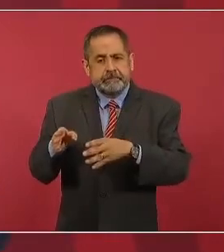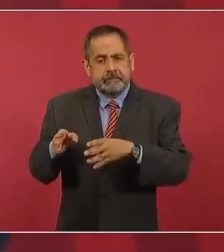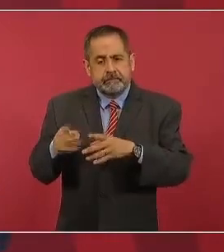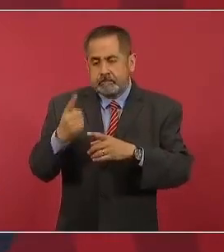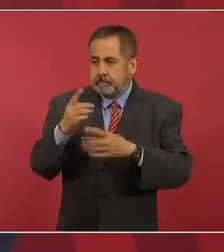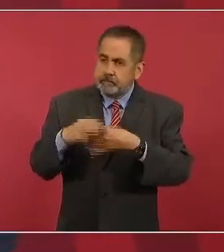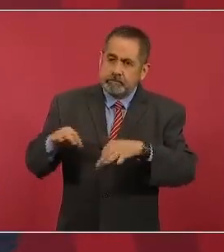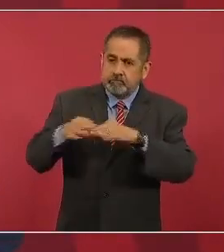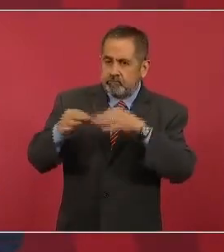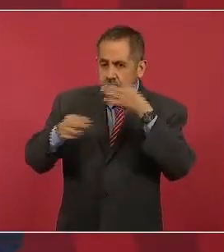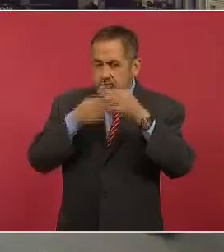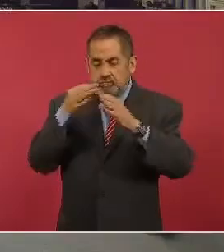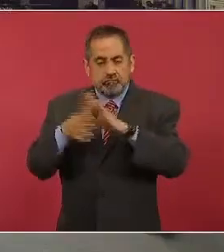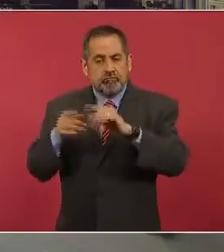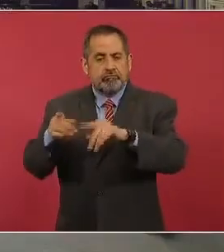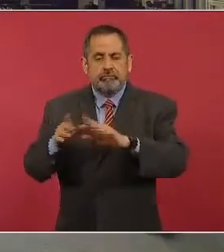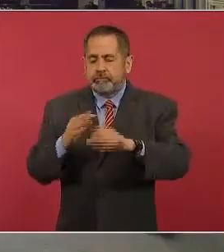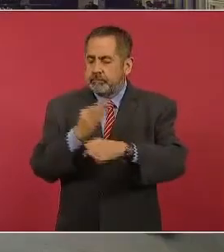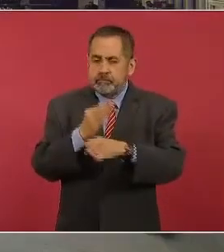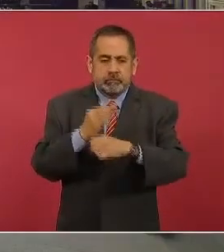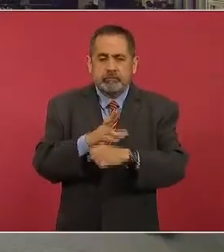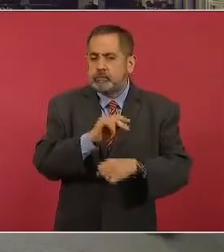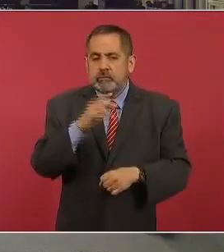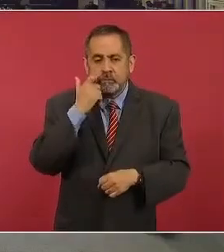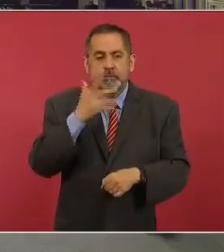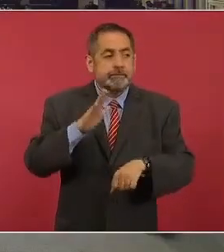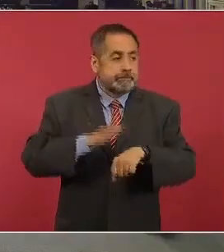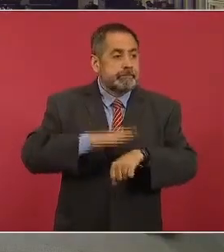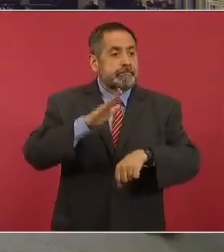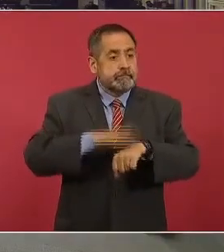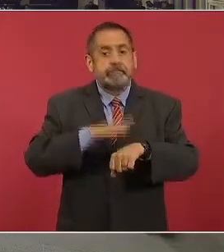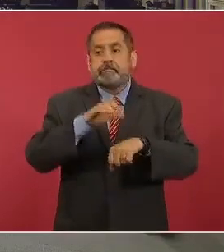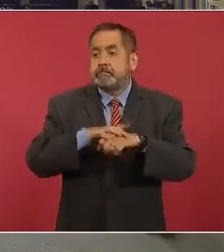tomar en cuenta que no queremos más